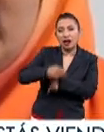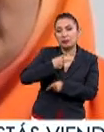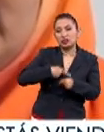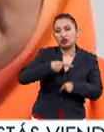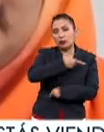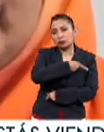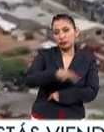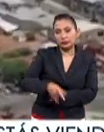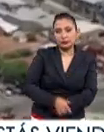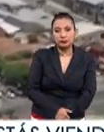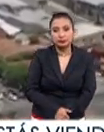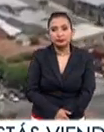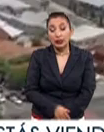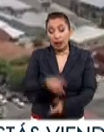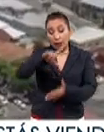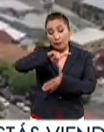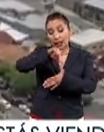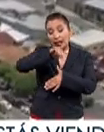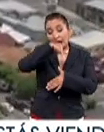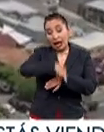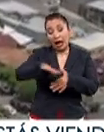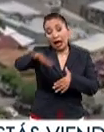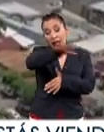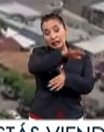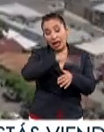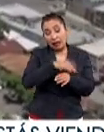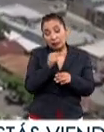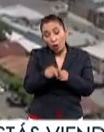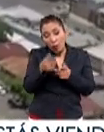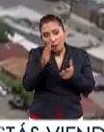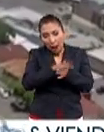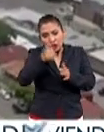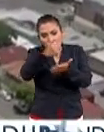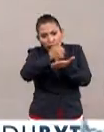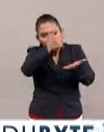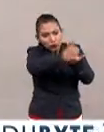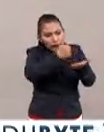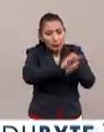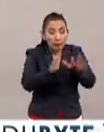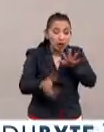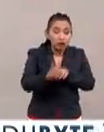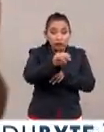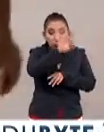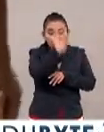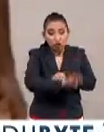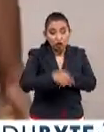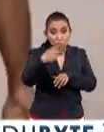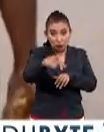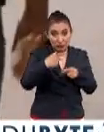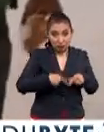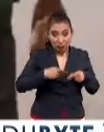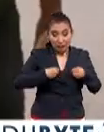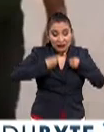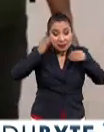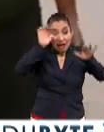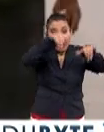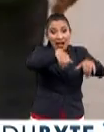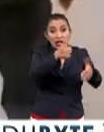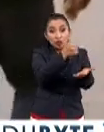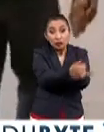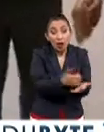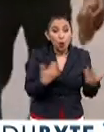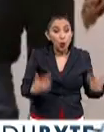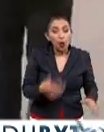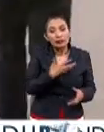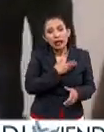eradicating poverty. Siendo América Latina el área en desarrollo más urbanizada, alrededor del 80% de su población vive en las